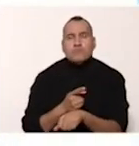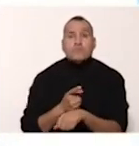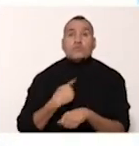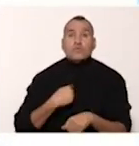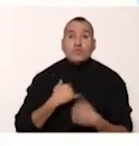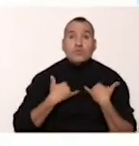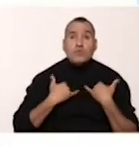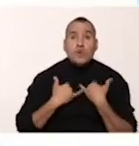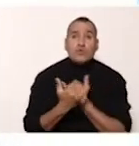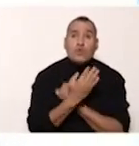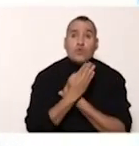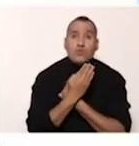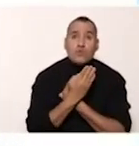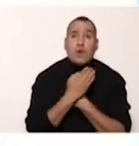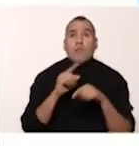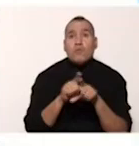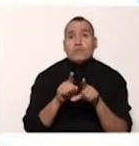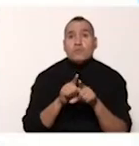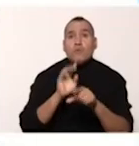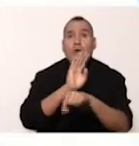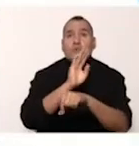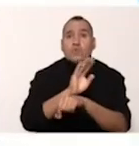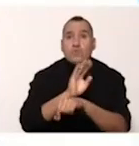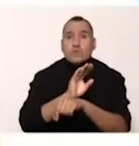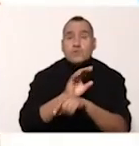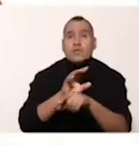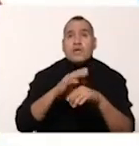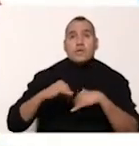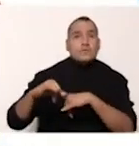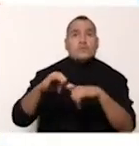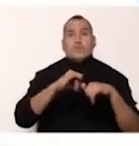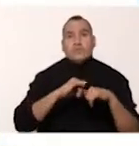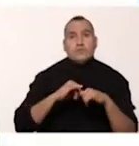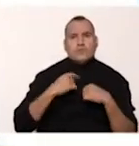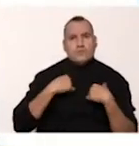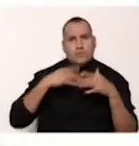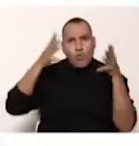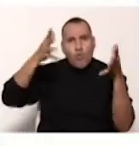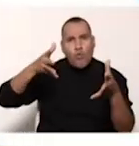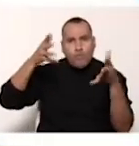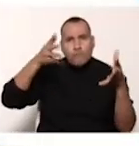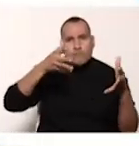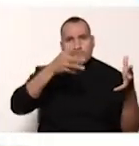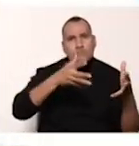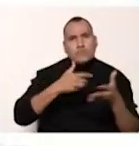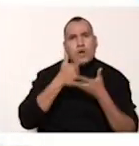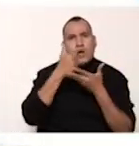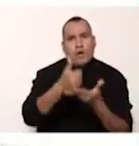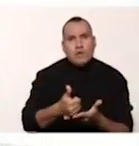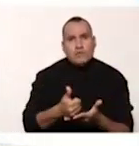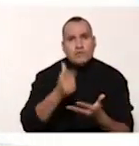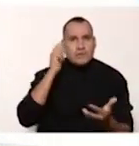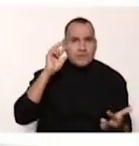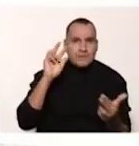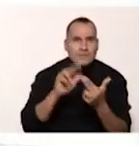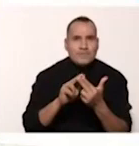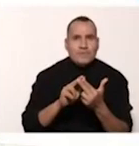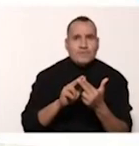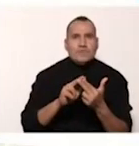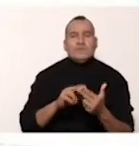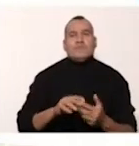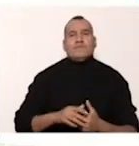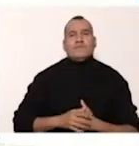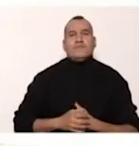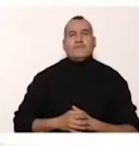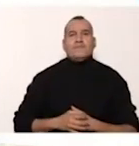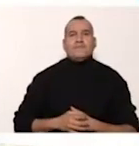cuidemos, los cuidamos a todos. Espero que estas orientaciones les sean de utilidad y nos vemos en una nueva